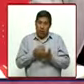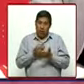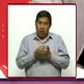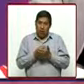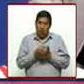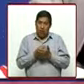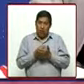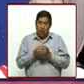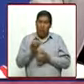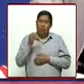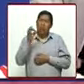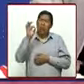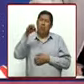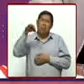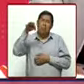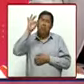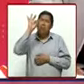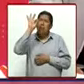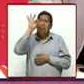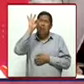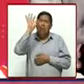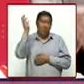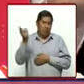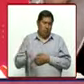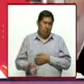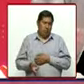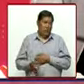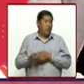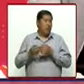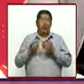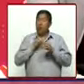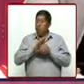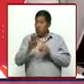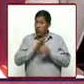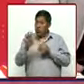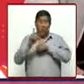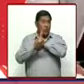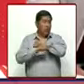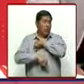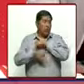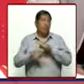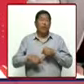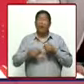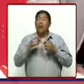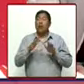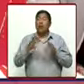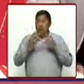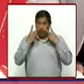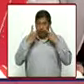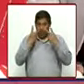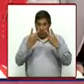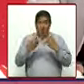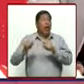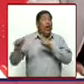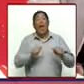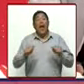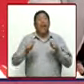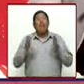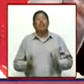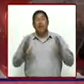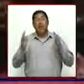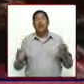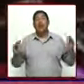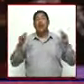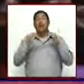se les debería dar? ¿Es suficiente esta condena? Lo que se está sugiriendo. Lo cierto es que estamos ahí, usted está viendo, son activistas en la ciudad de La